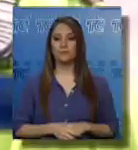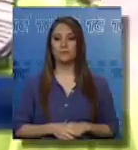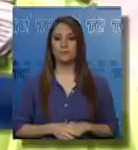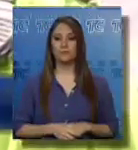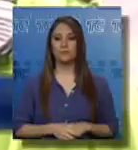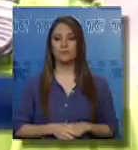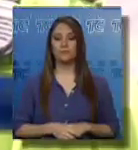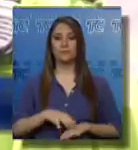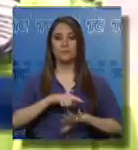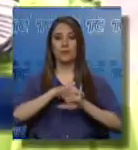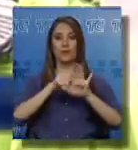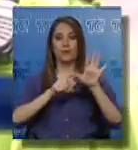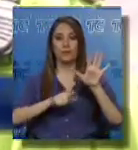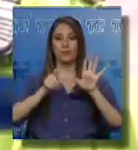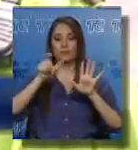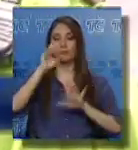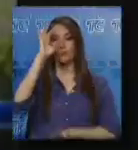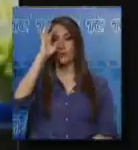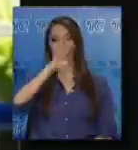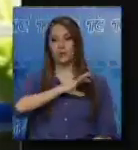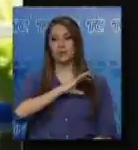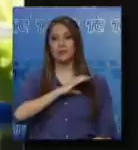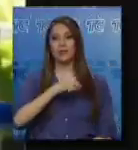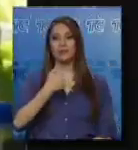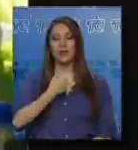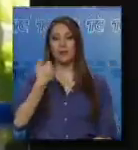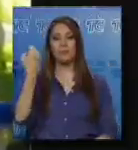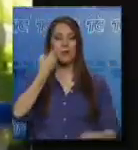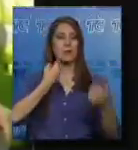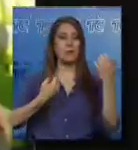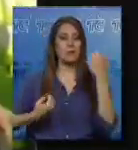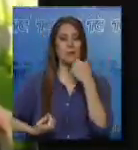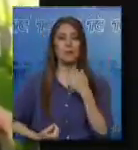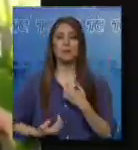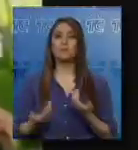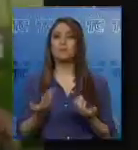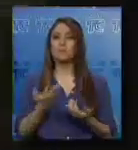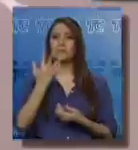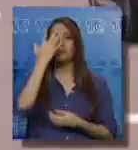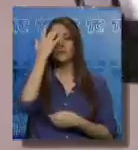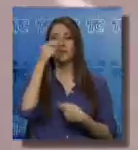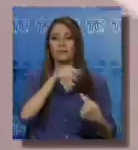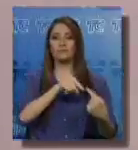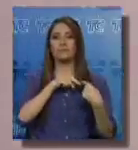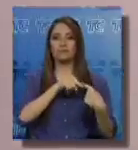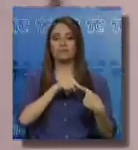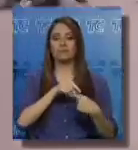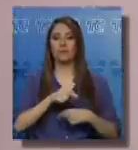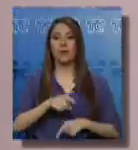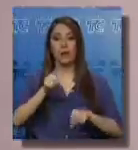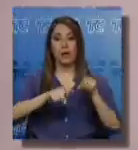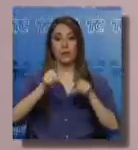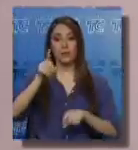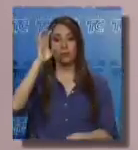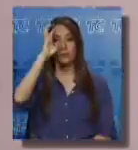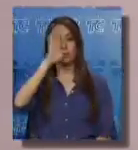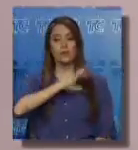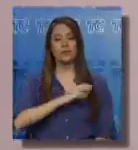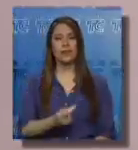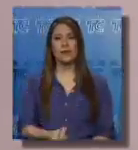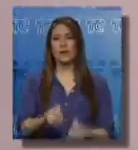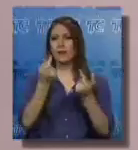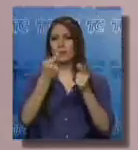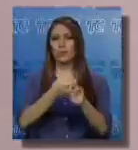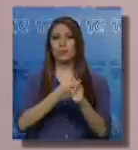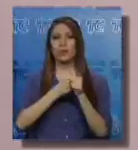Son 5 heridos los que hasta el momento tenemos por el asunto del conflicto. Algunos de los uniformados heridos fueron llevados de